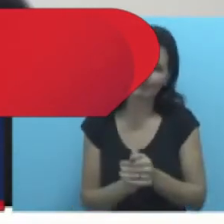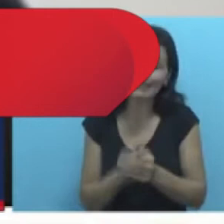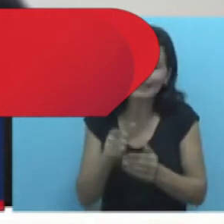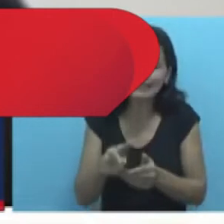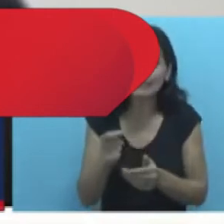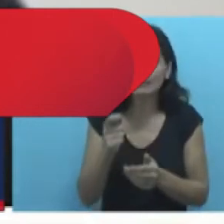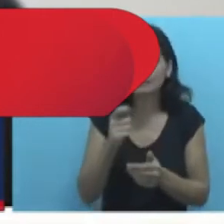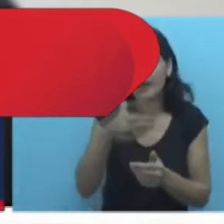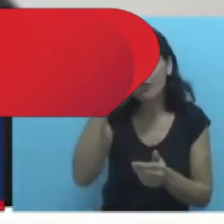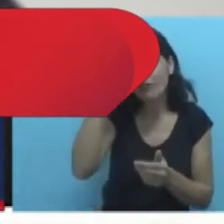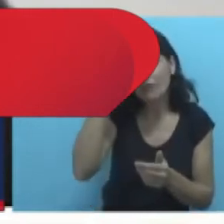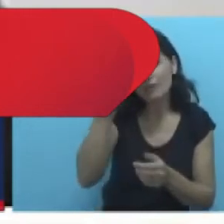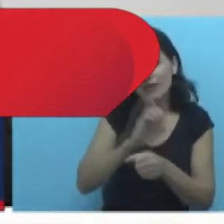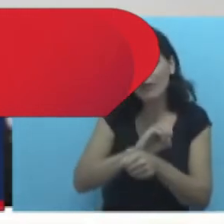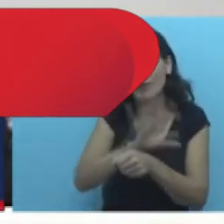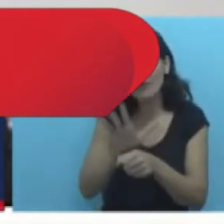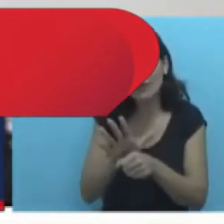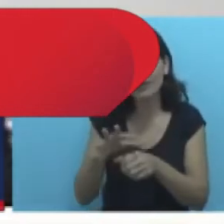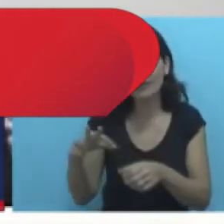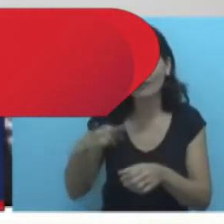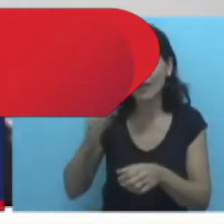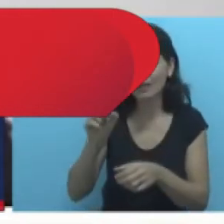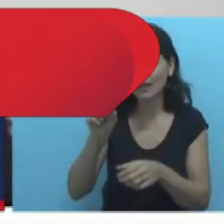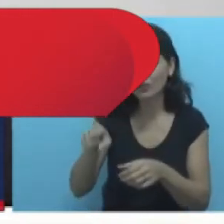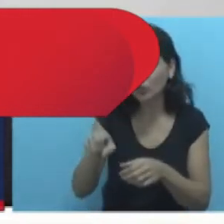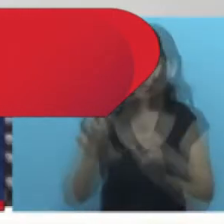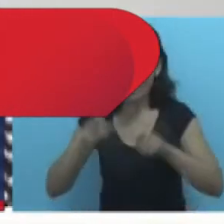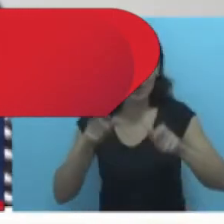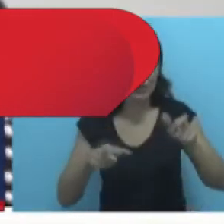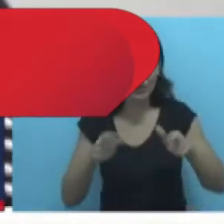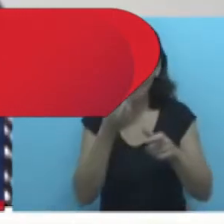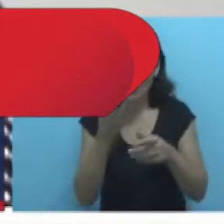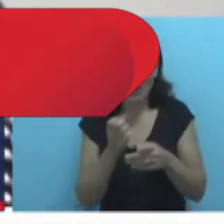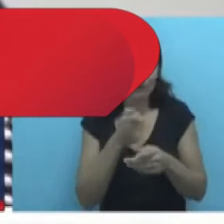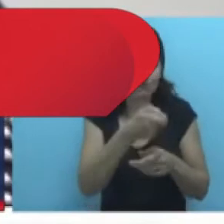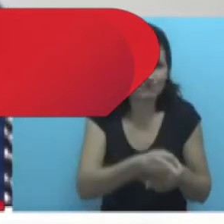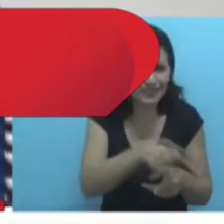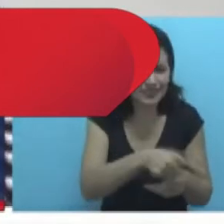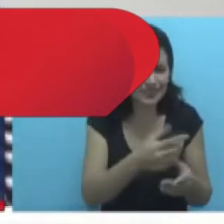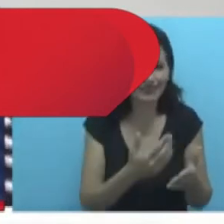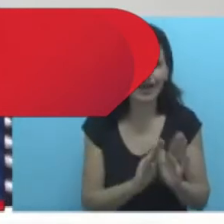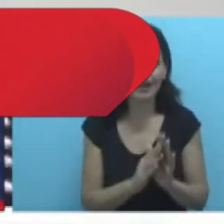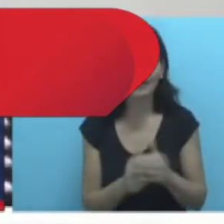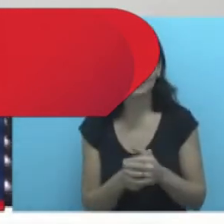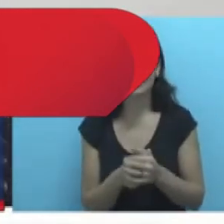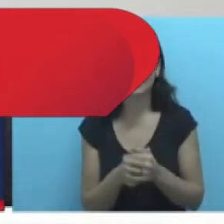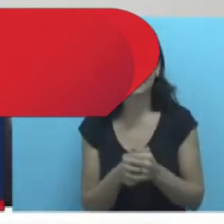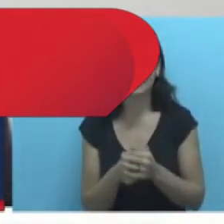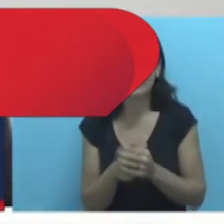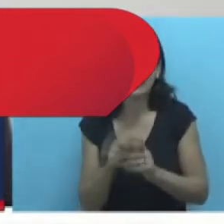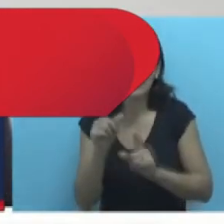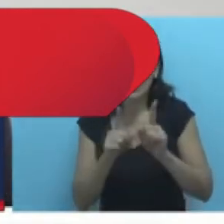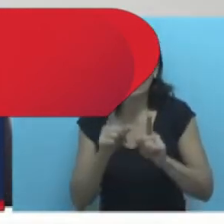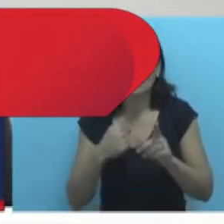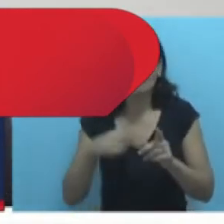la posibilidad siquiera de hacerle un velorio. Me quedo con algunas imágenes que quiero